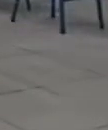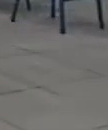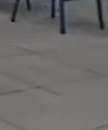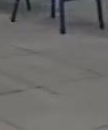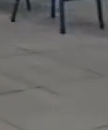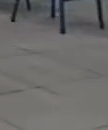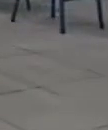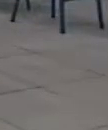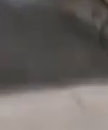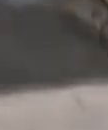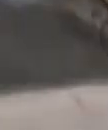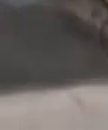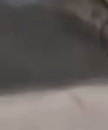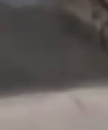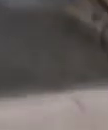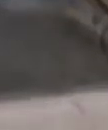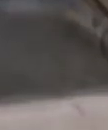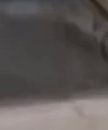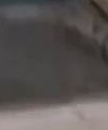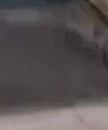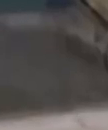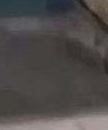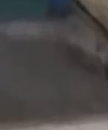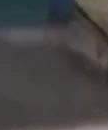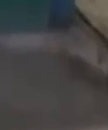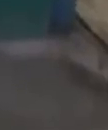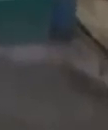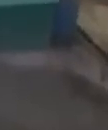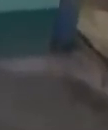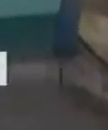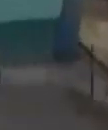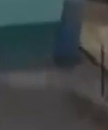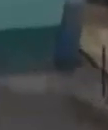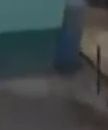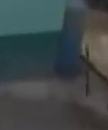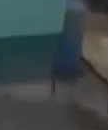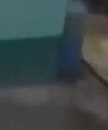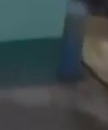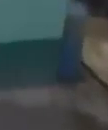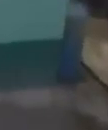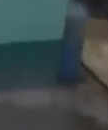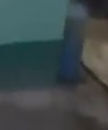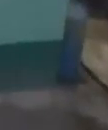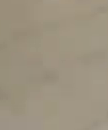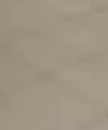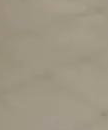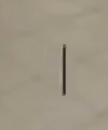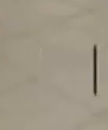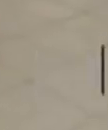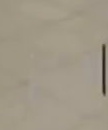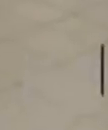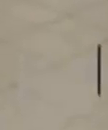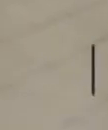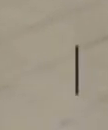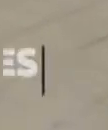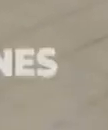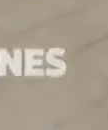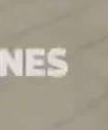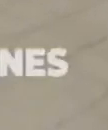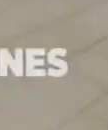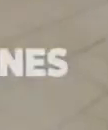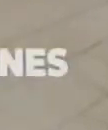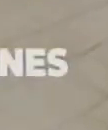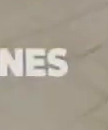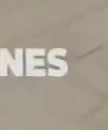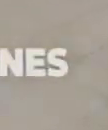y agradecidas con las personas que nos han apoyado. La inversión será de 450 millones para remozar escuelas en